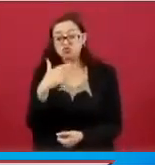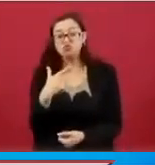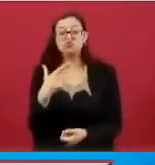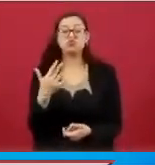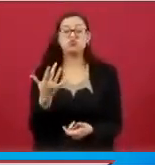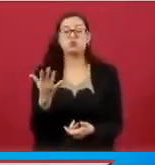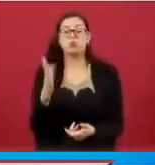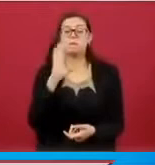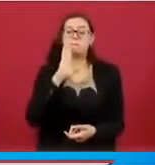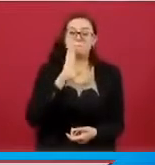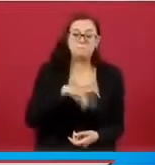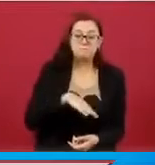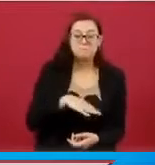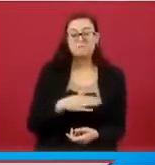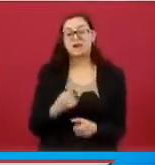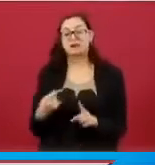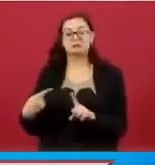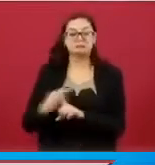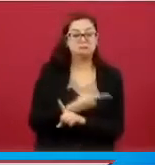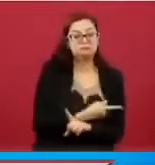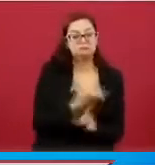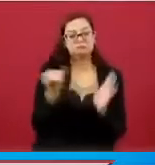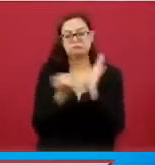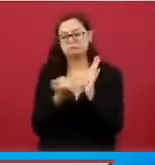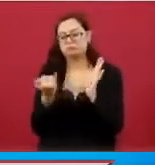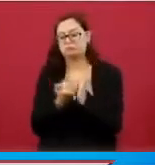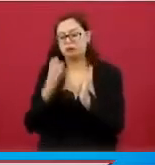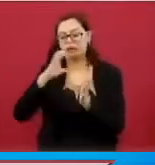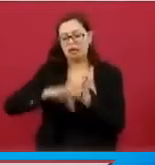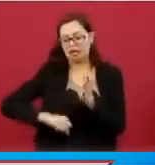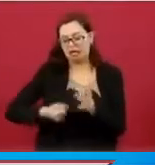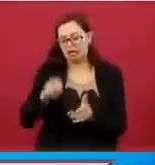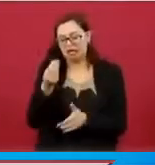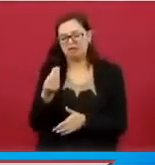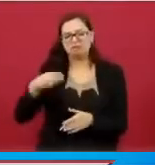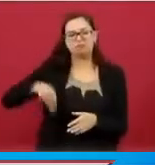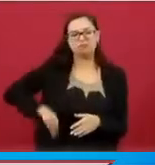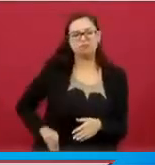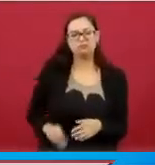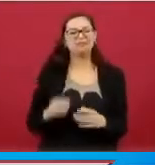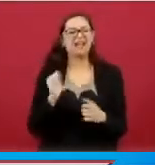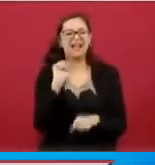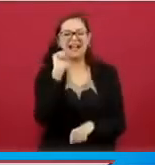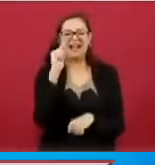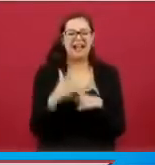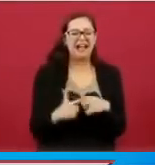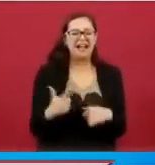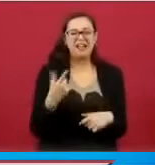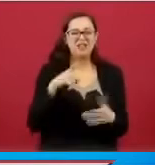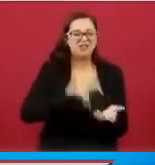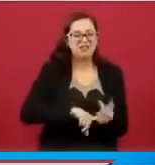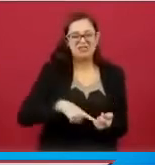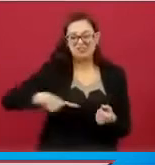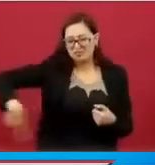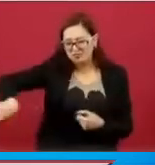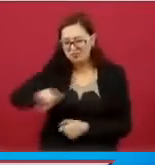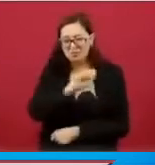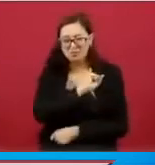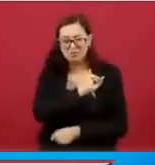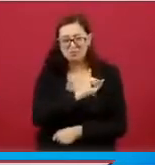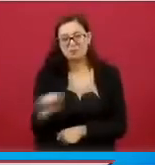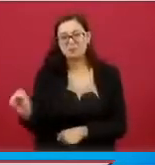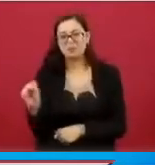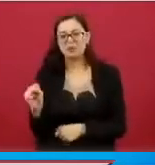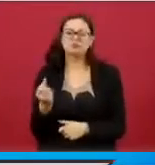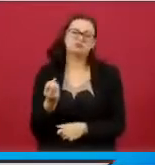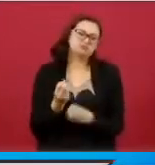reforma para restablecer una ley general para los notarios. Se presentó una iniciativa para homologar las leyes de los notarios por Olga Sánchez antes de dejar el Senado